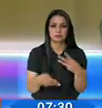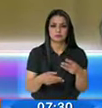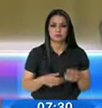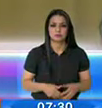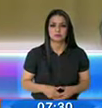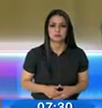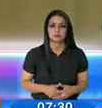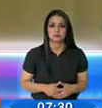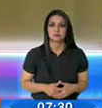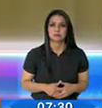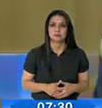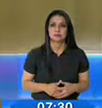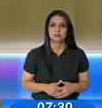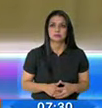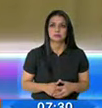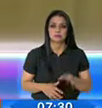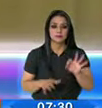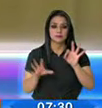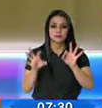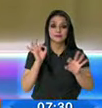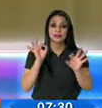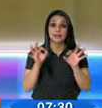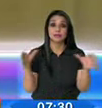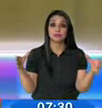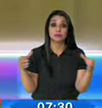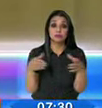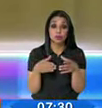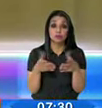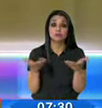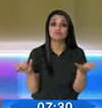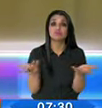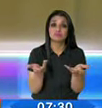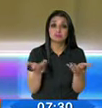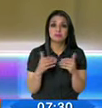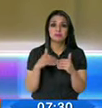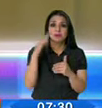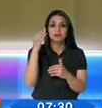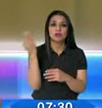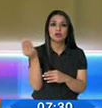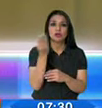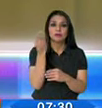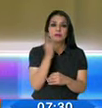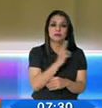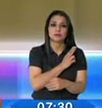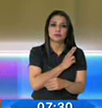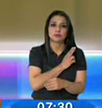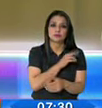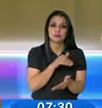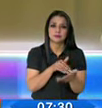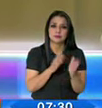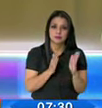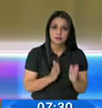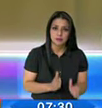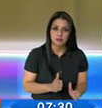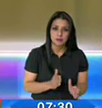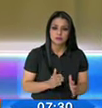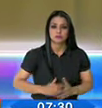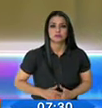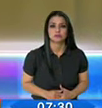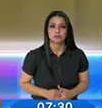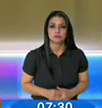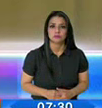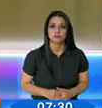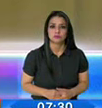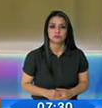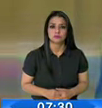ese estándar de selección estén en su mayoría jóvenes universitarios, quienes